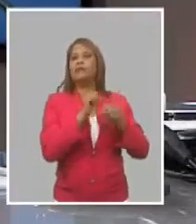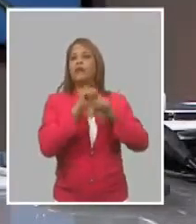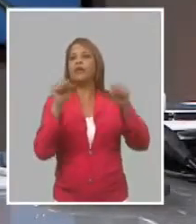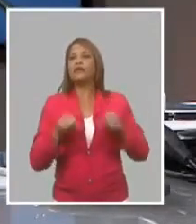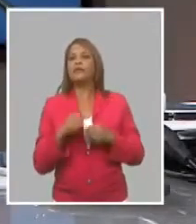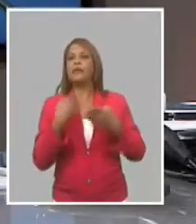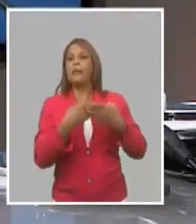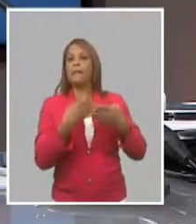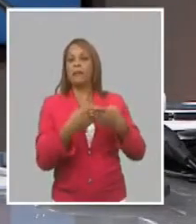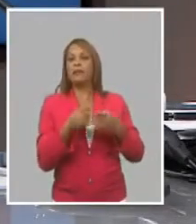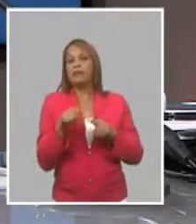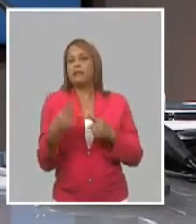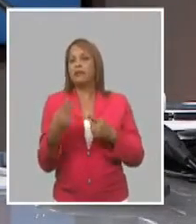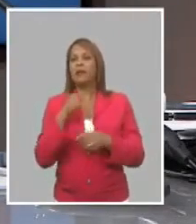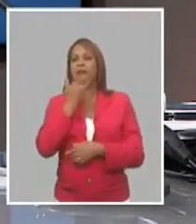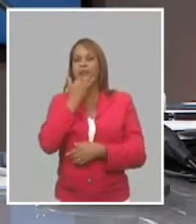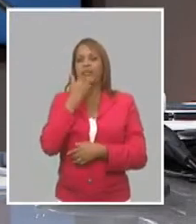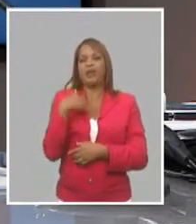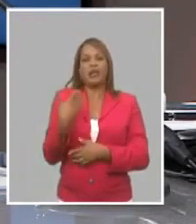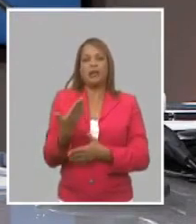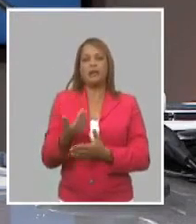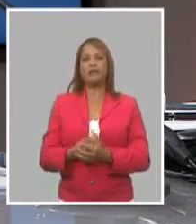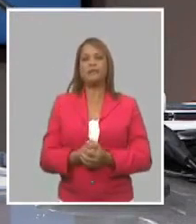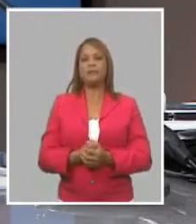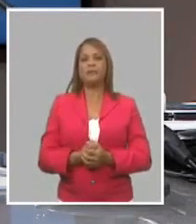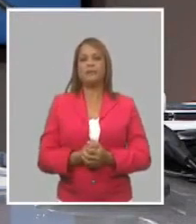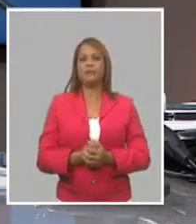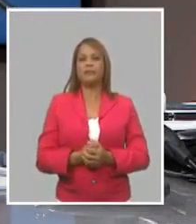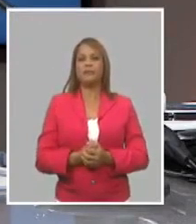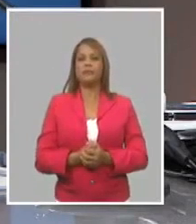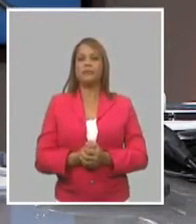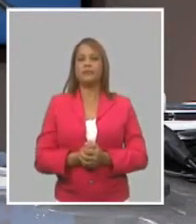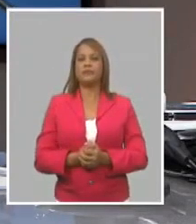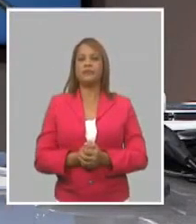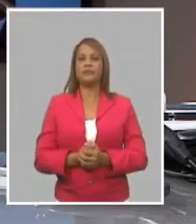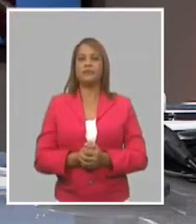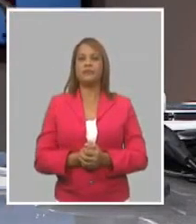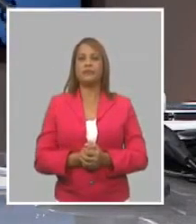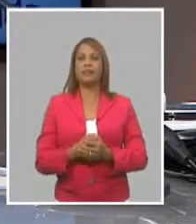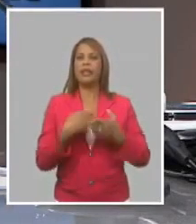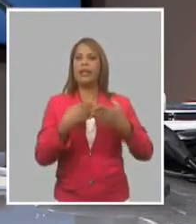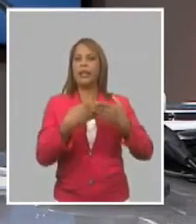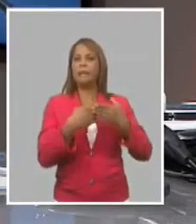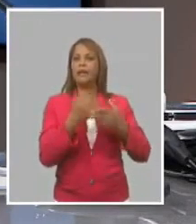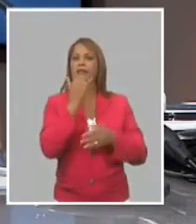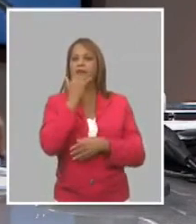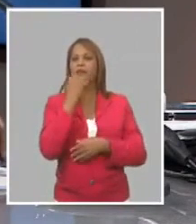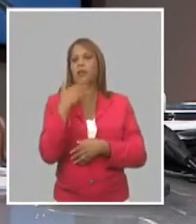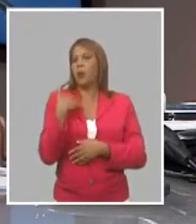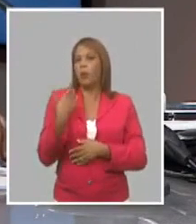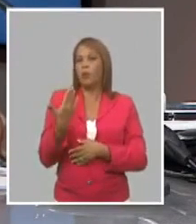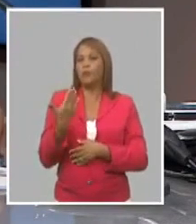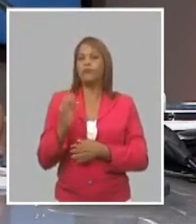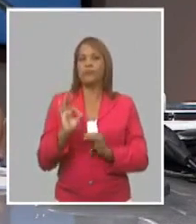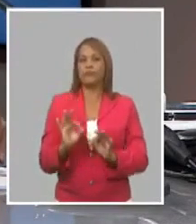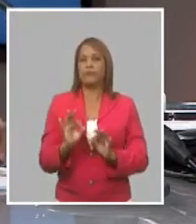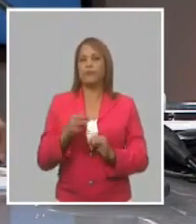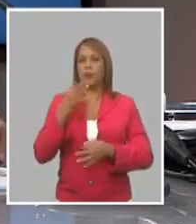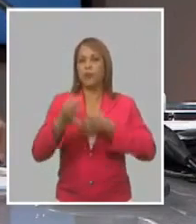sistema empresarial esto? ¿Qué impacto va a tener en el sistema empresarial?